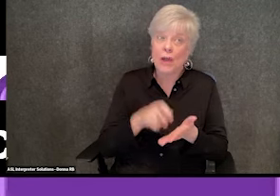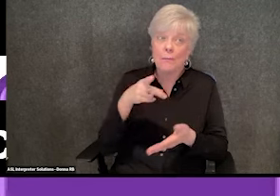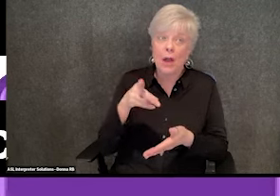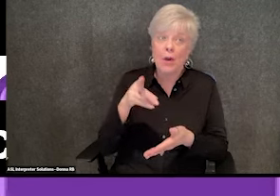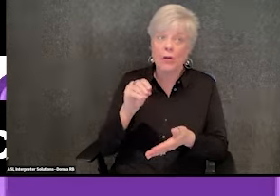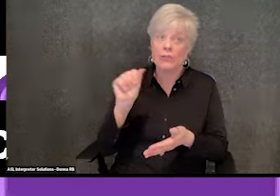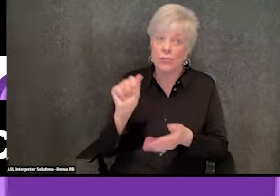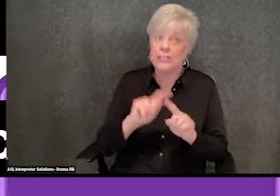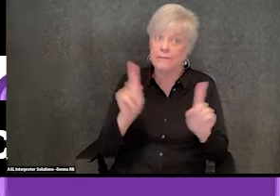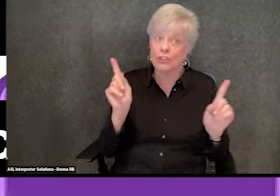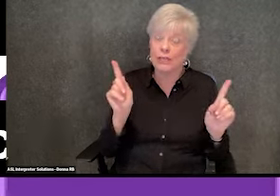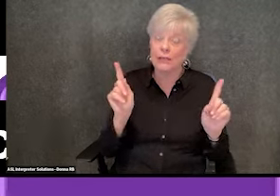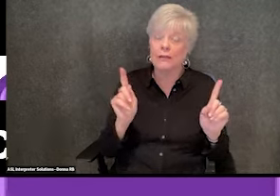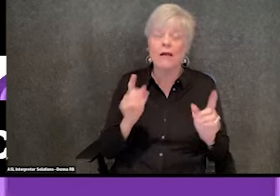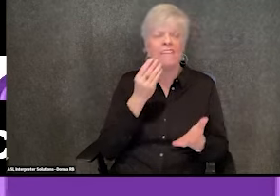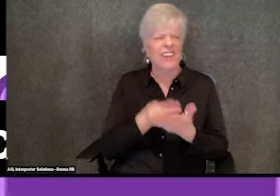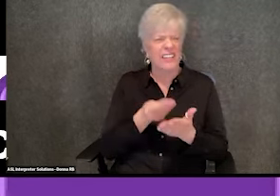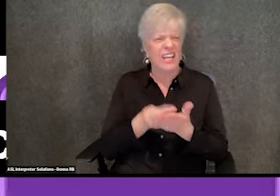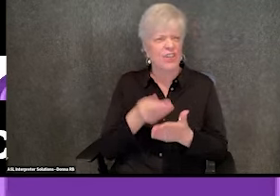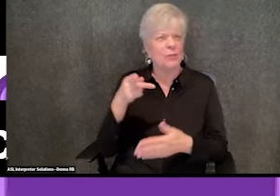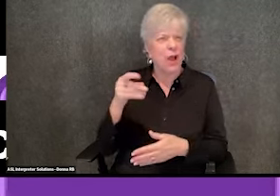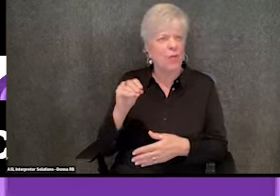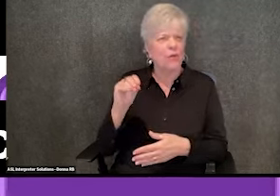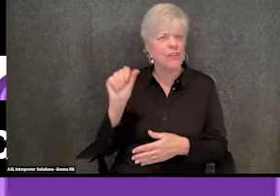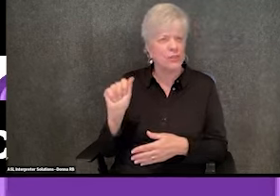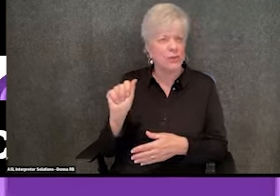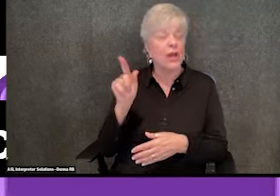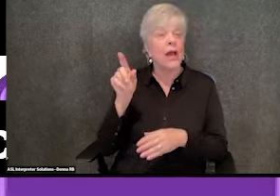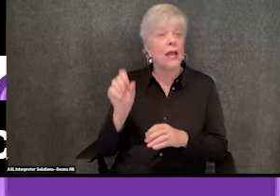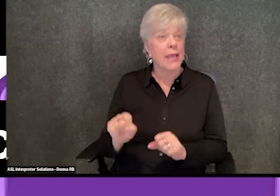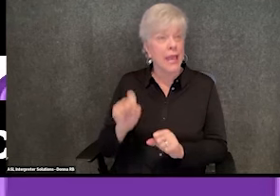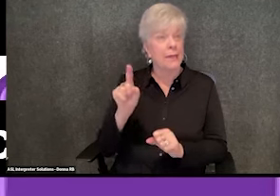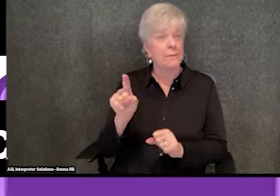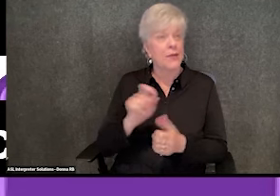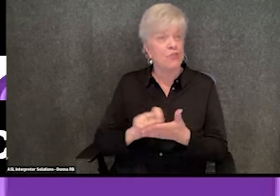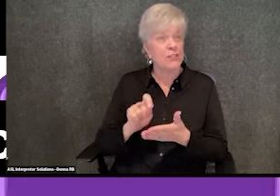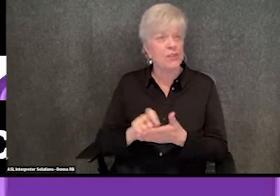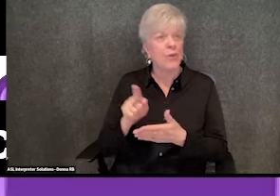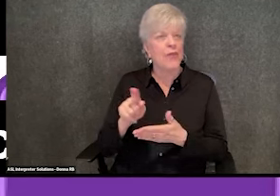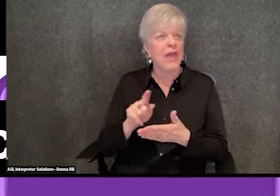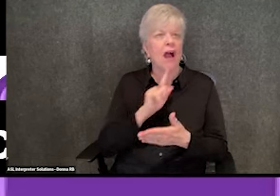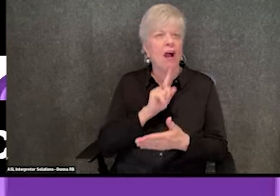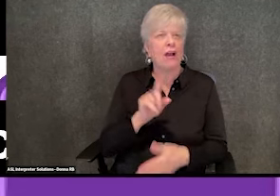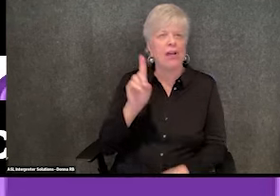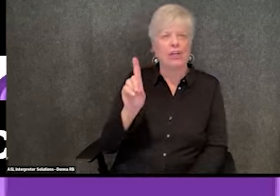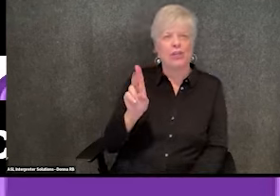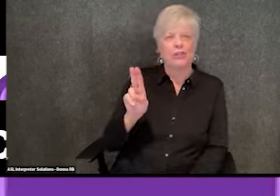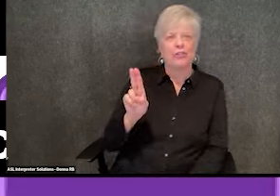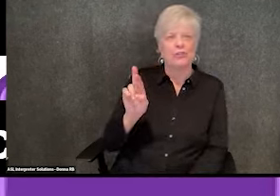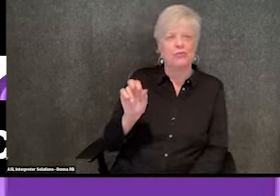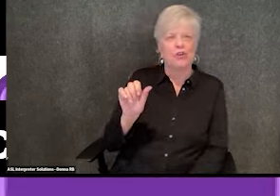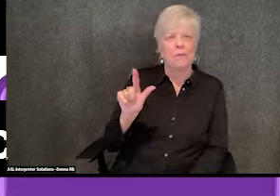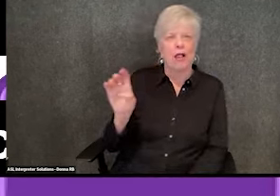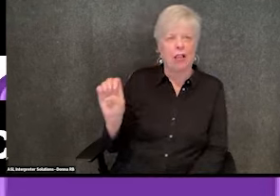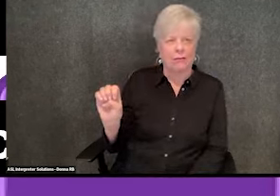puede escribir diferente. El poder económico, uno